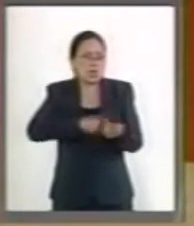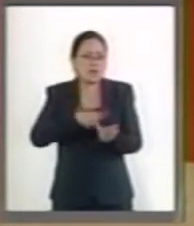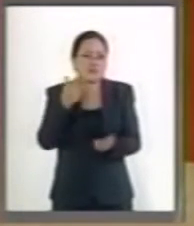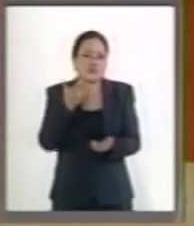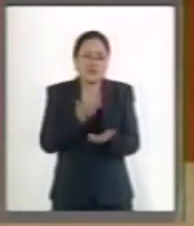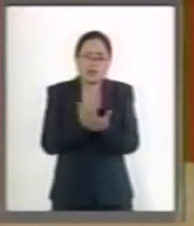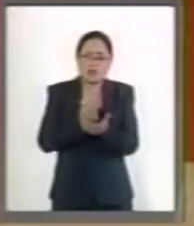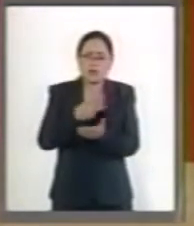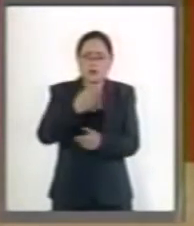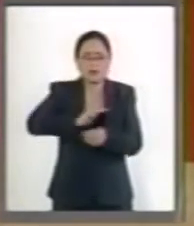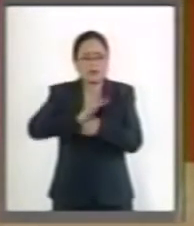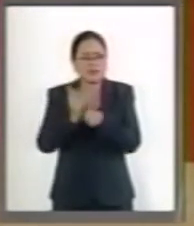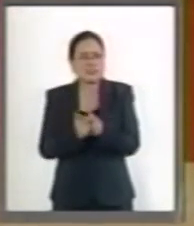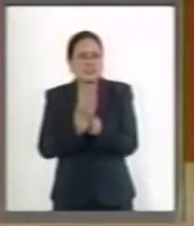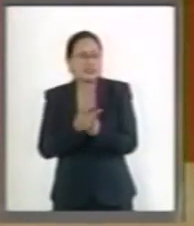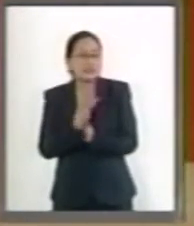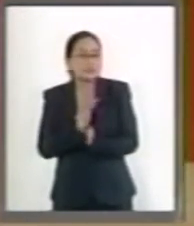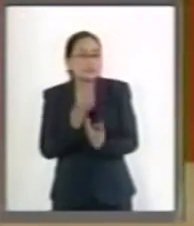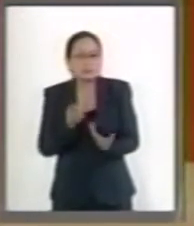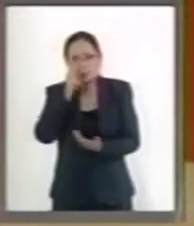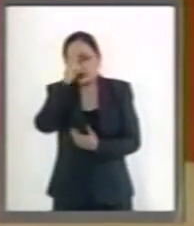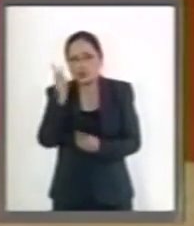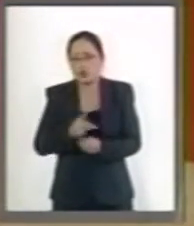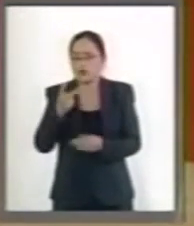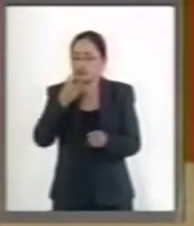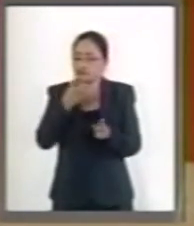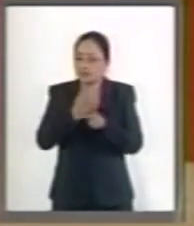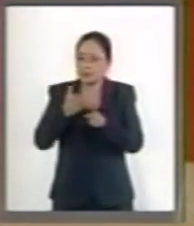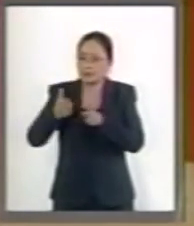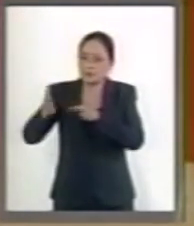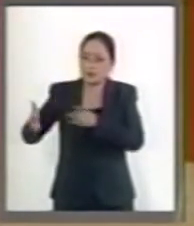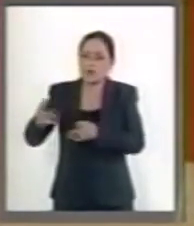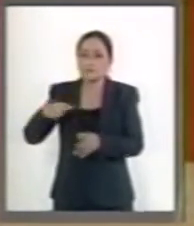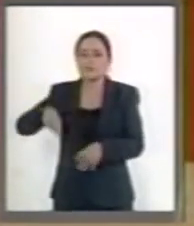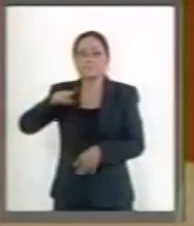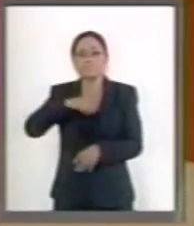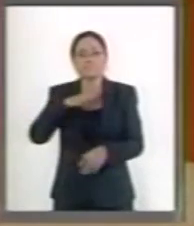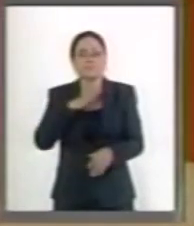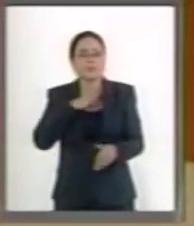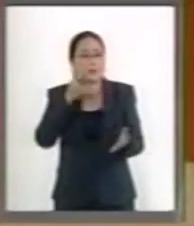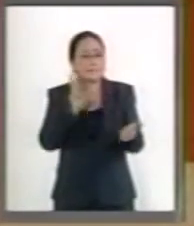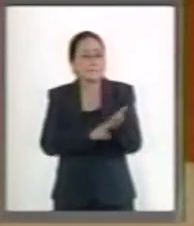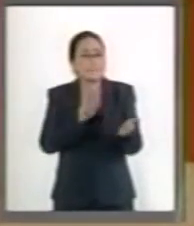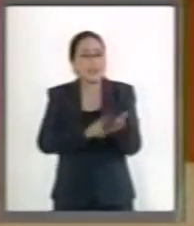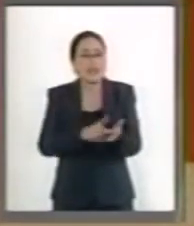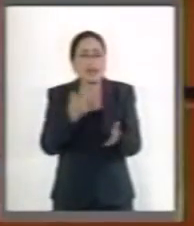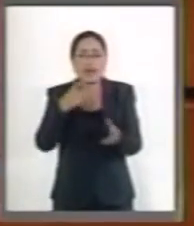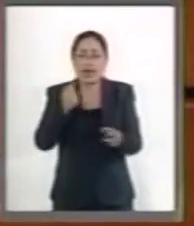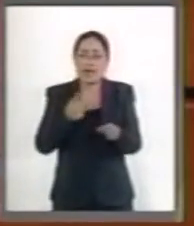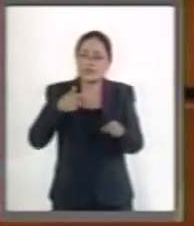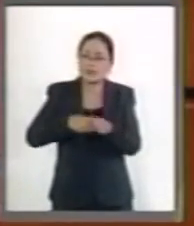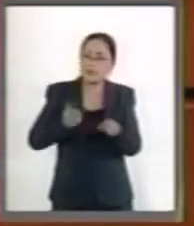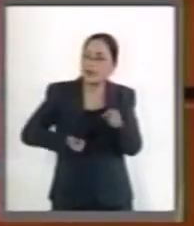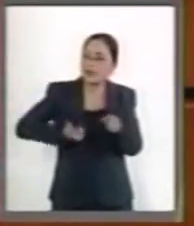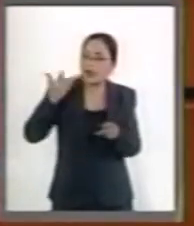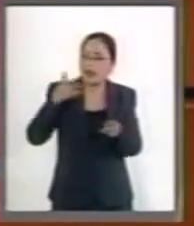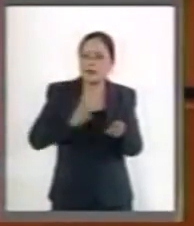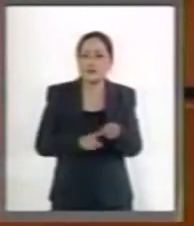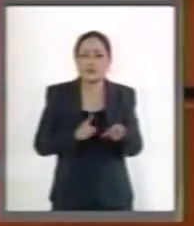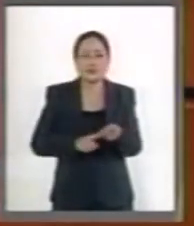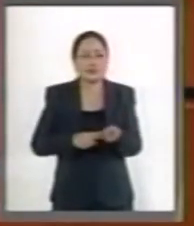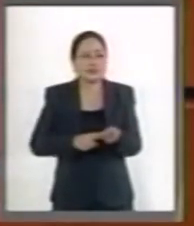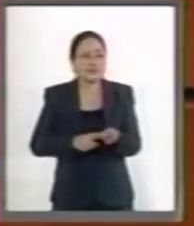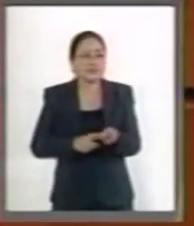públicas. Todo ello, todas estas consecuencias, mayor precio de la gasolina, menores